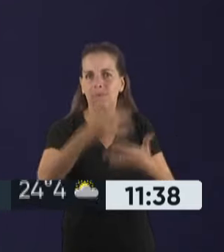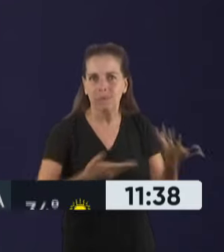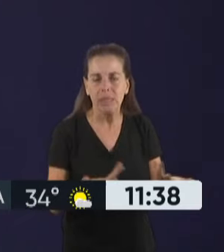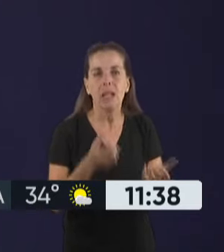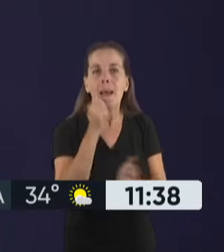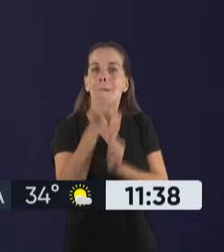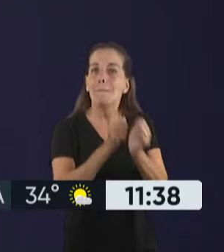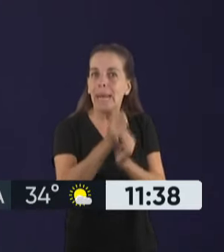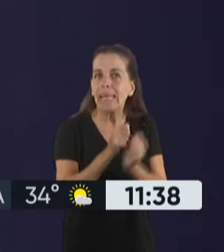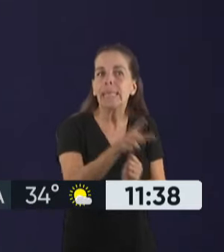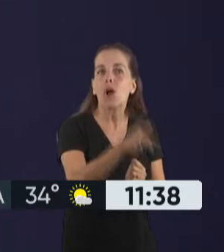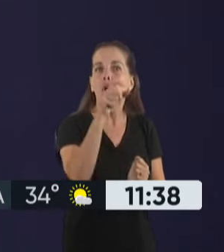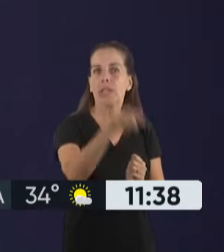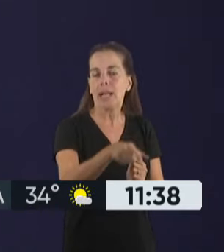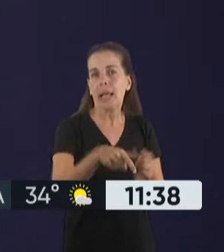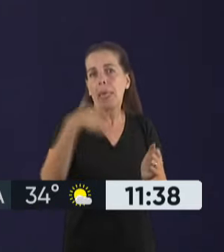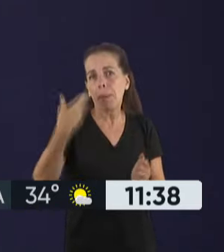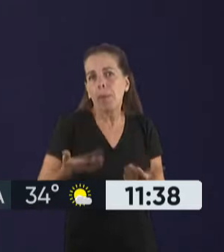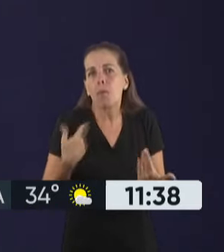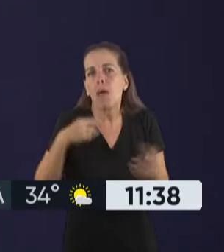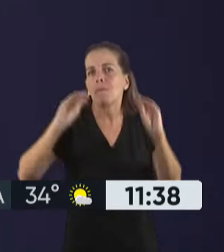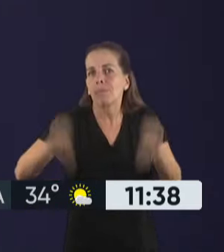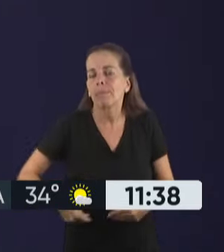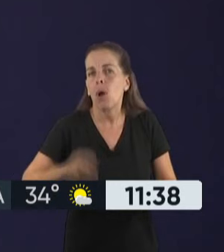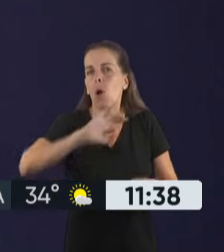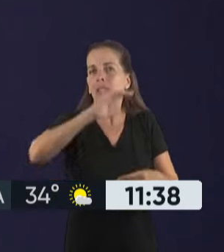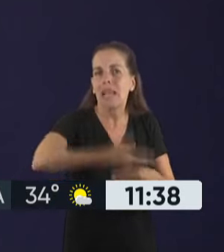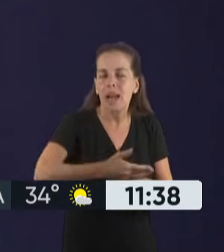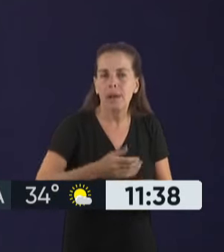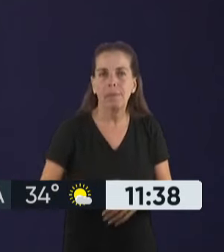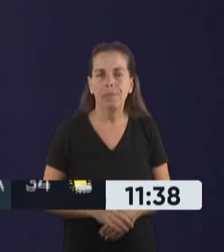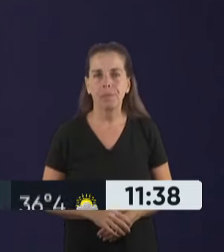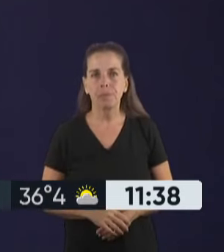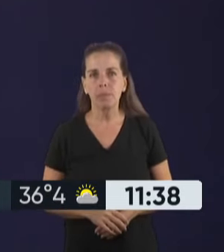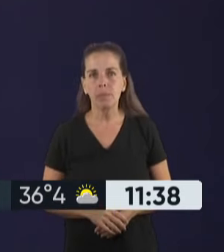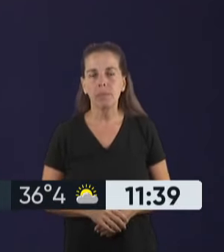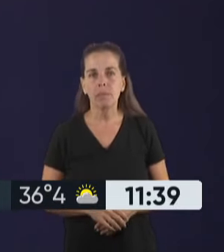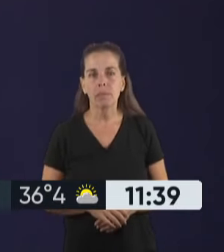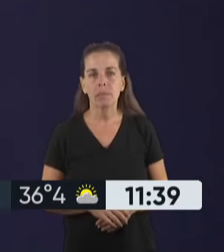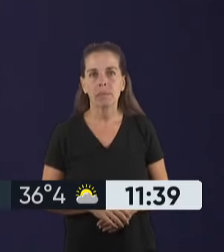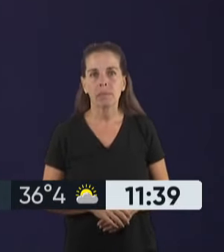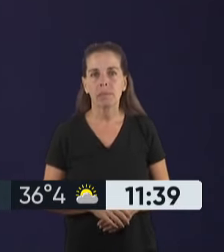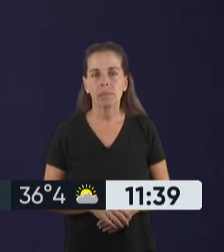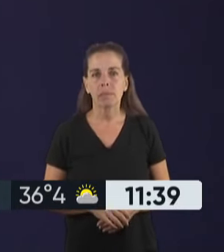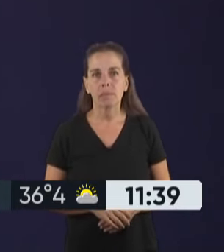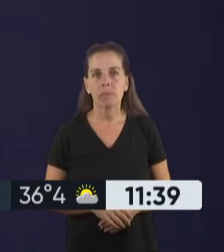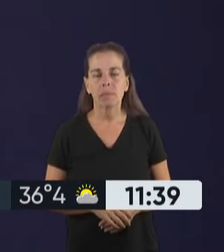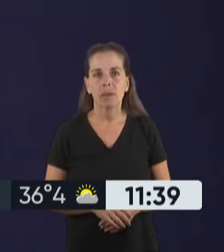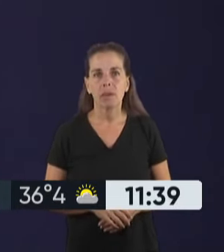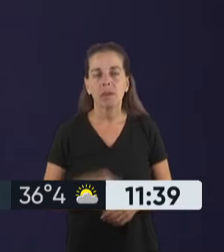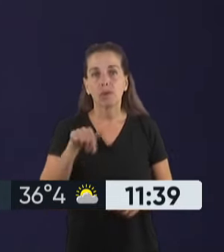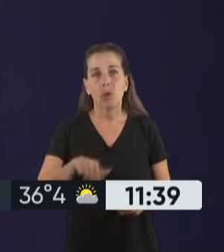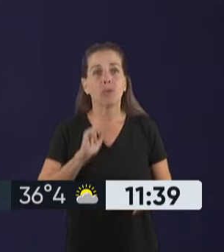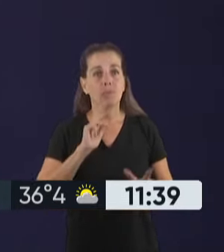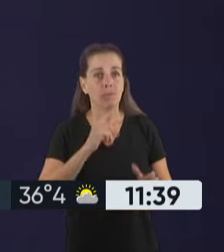empresas que contratan terminan cerrando por esta razón así que el camino es claro y todo esto que te